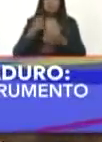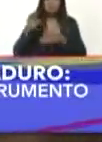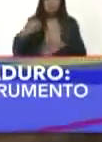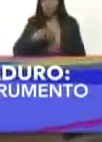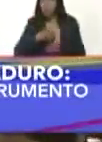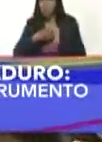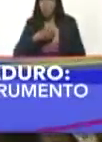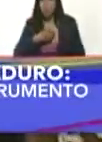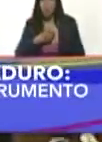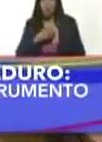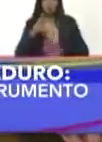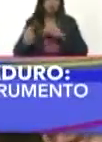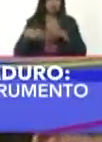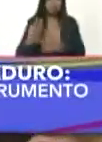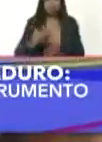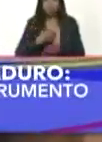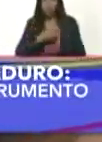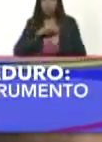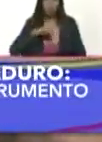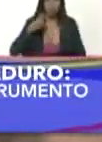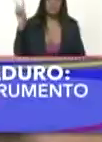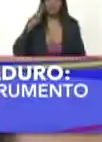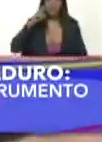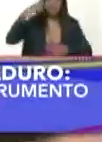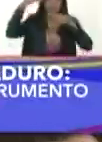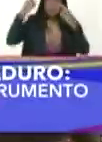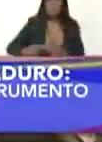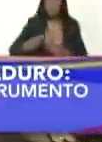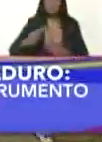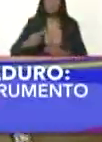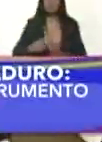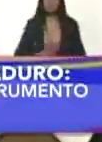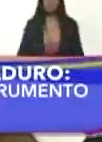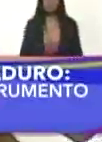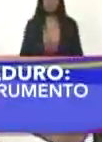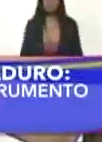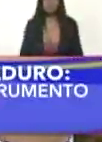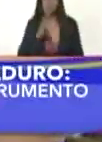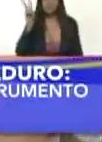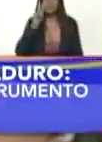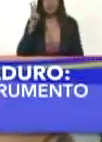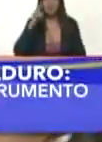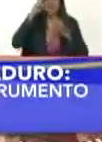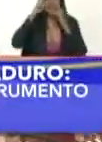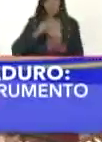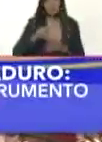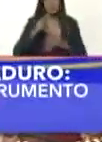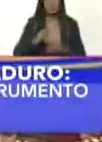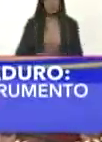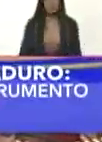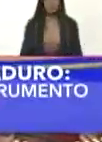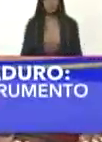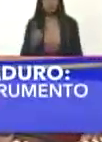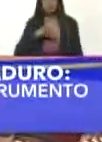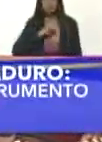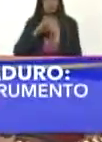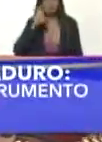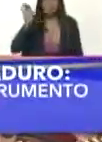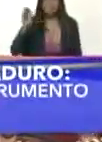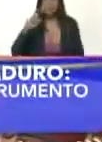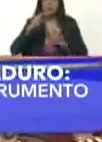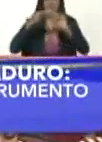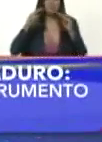podido ni podrán. A Venezuela se respeta. Venezuela se respeta. Somos un país de